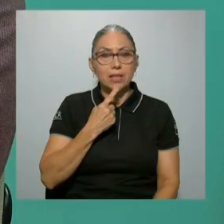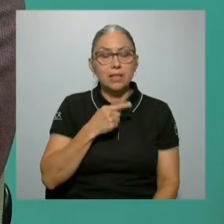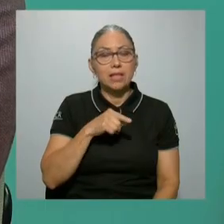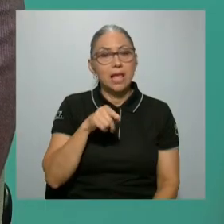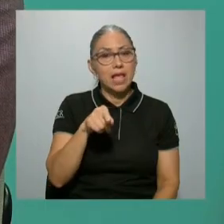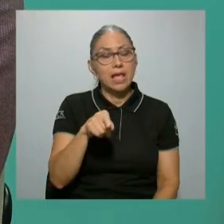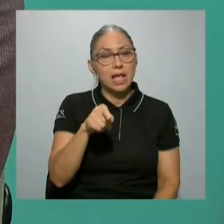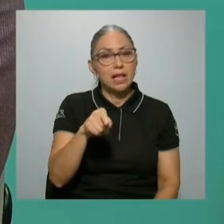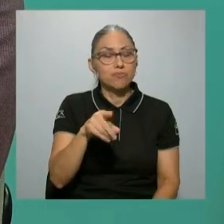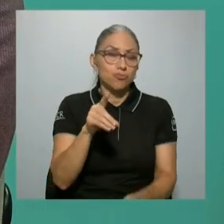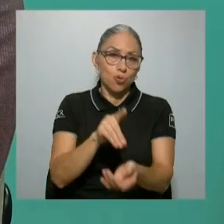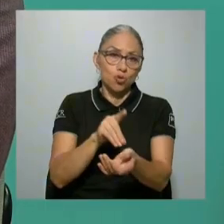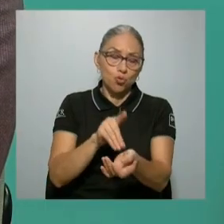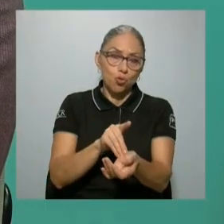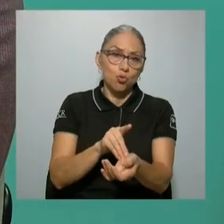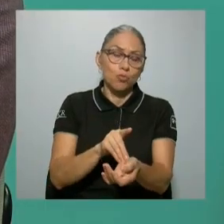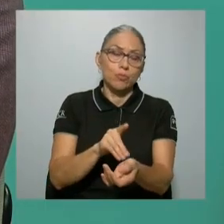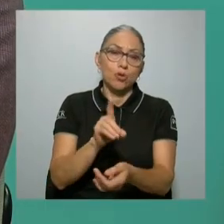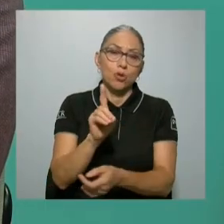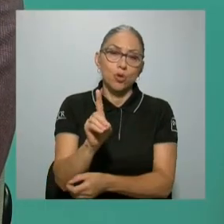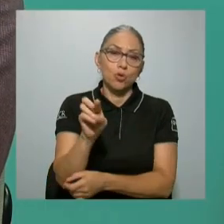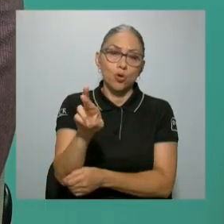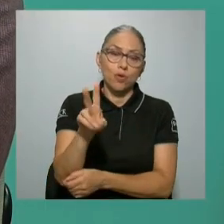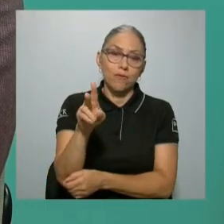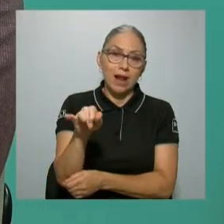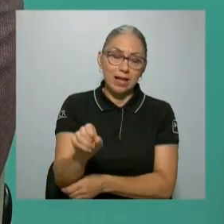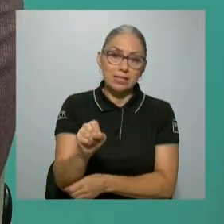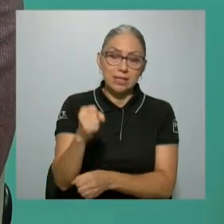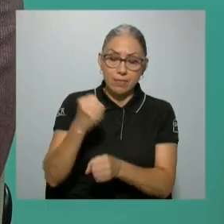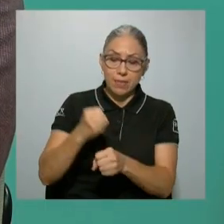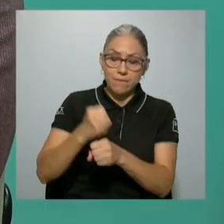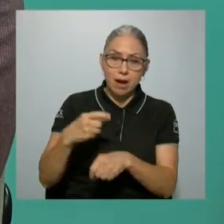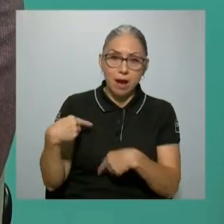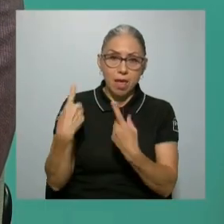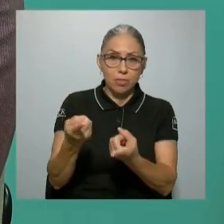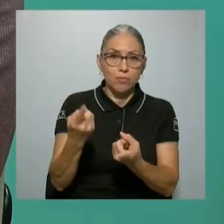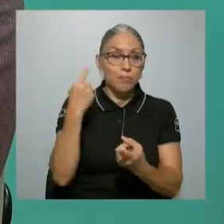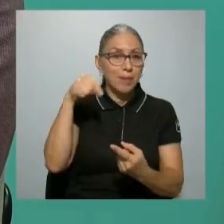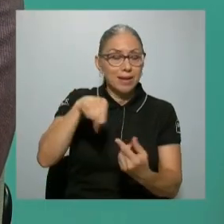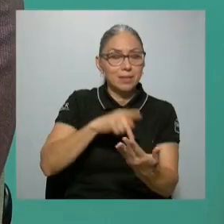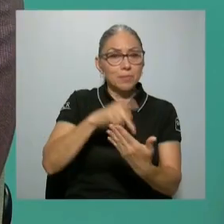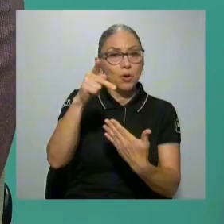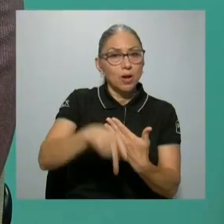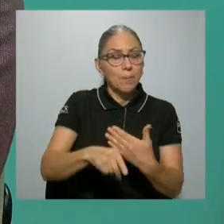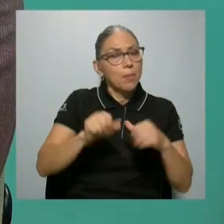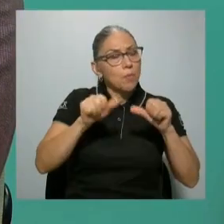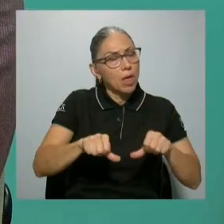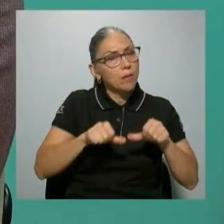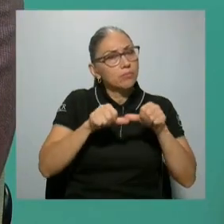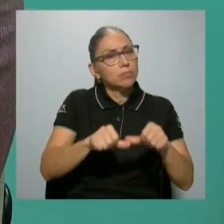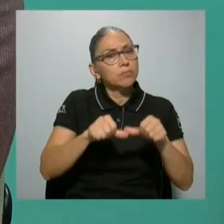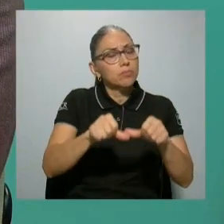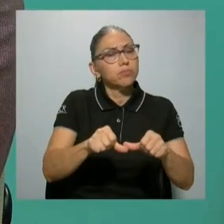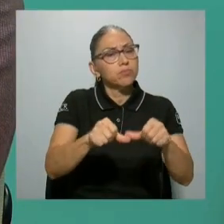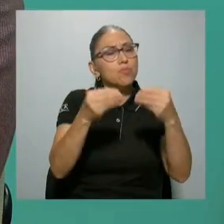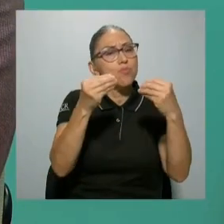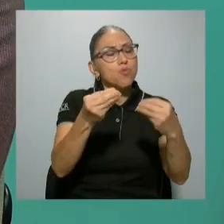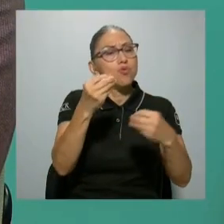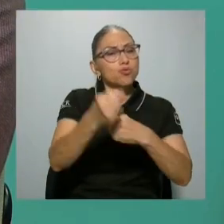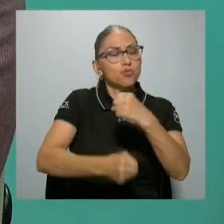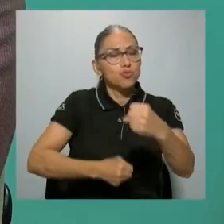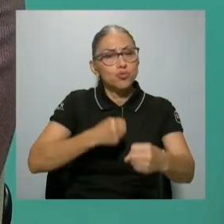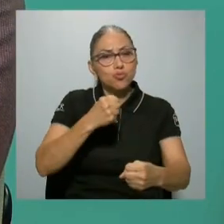el doctor Vargas ha trabajado para que este programa sea sostenible por tanto tiempo. Así